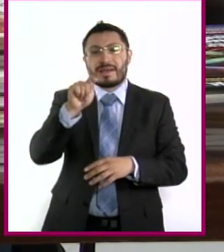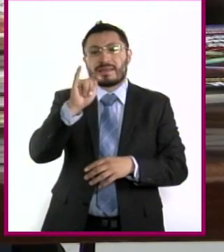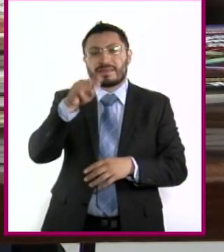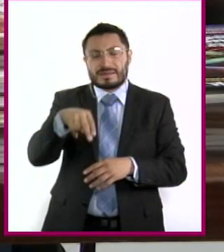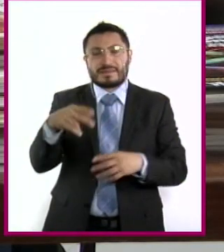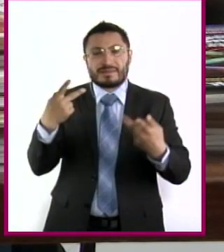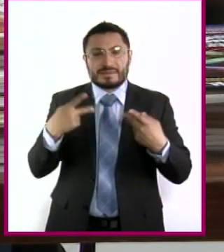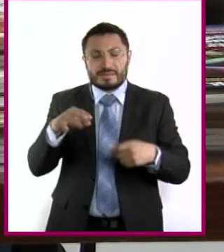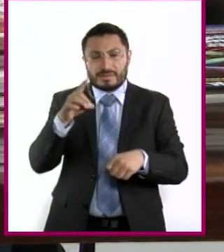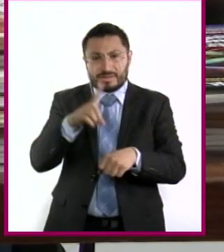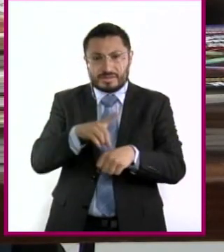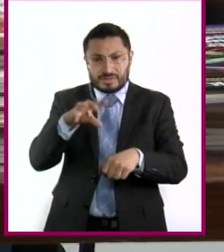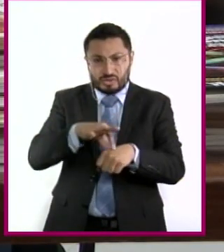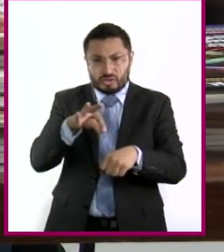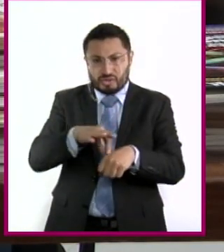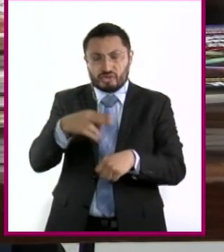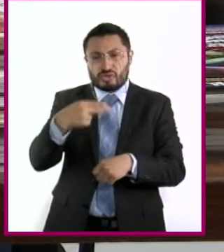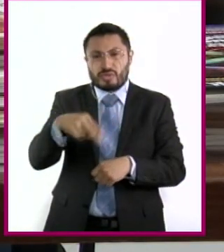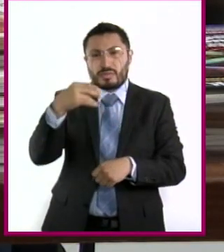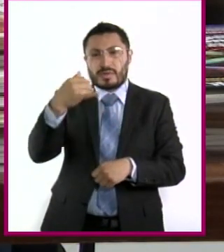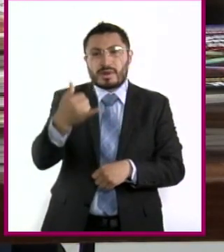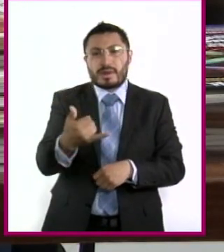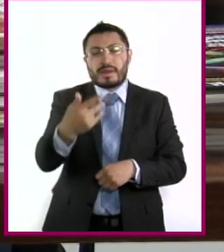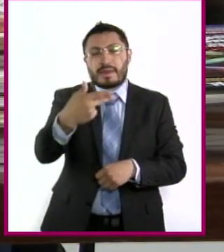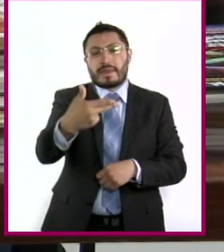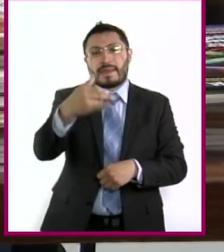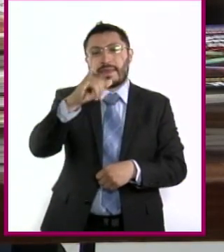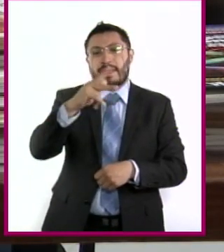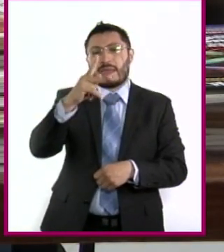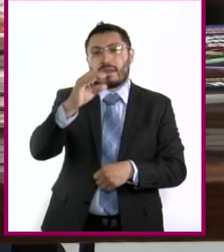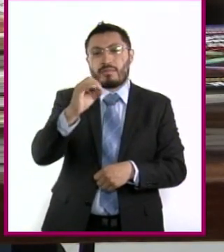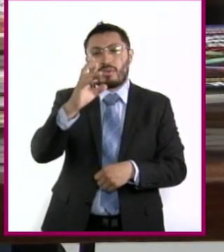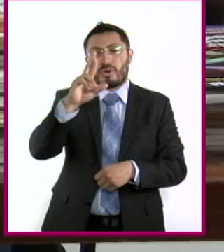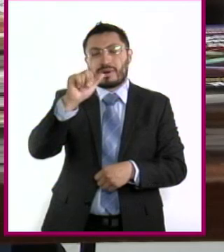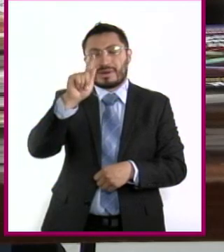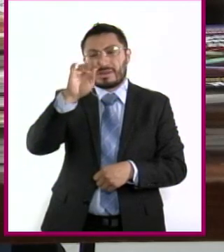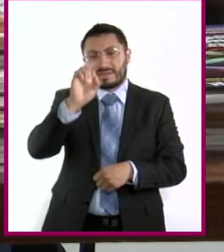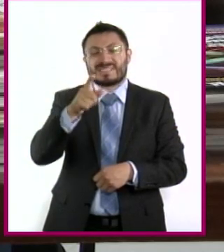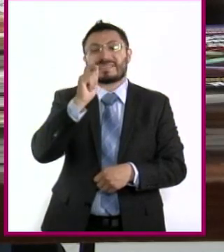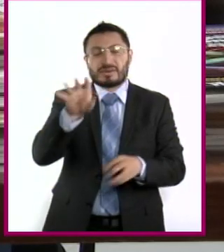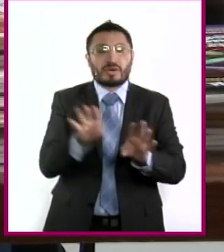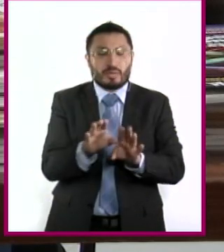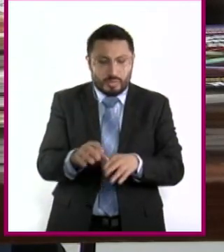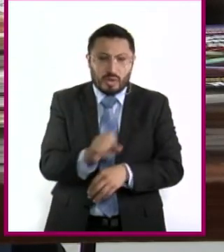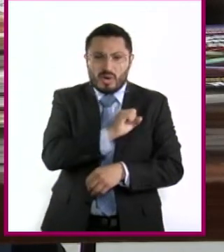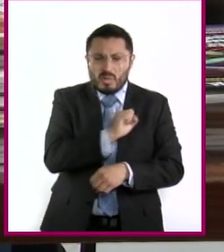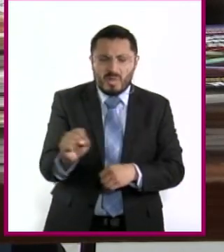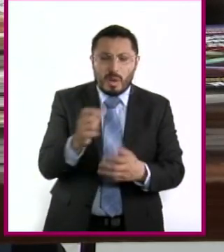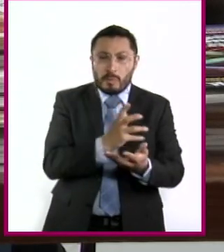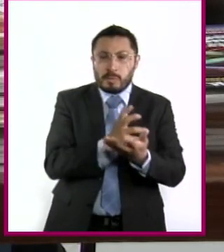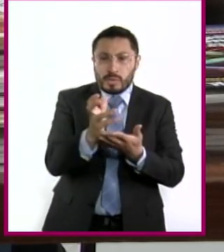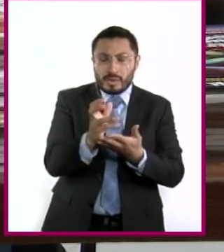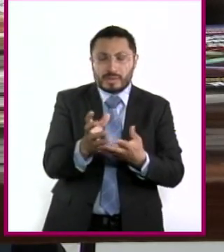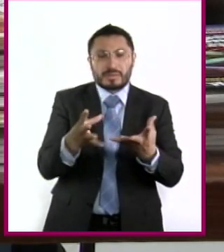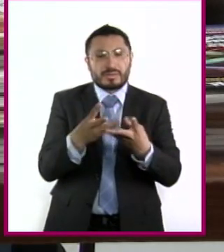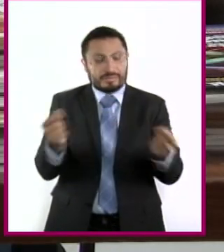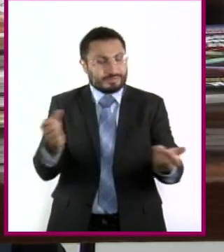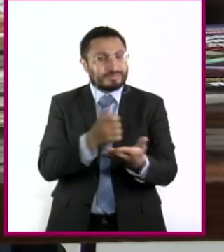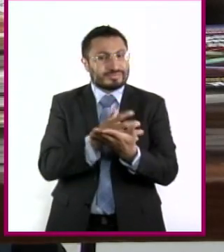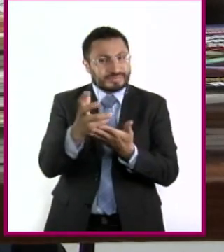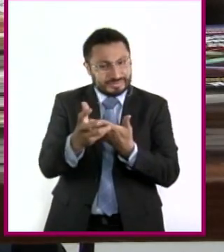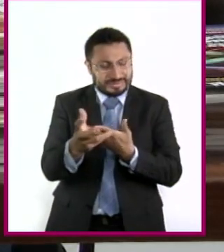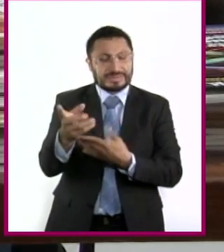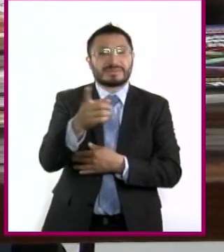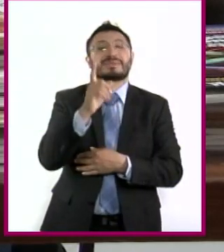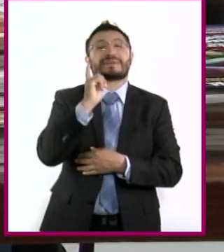médico llamado Hipócrates, que más o menos se traduce como a grandes males, grandes remedios. O sea que para solucionar